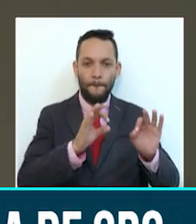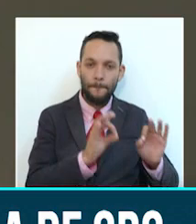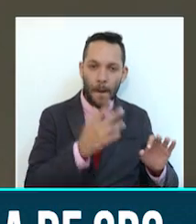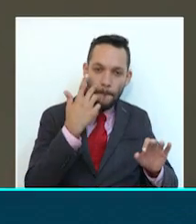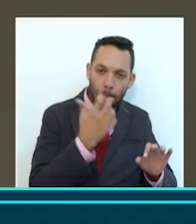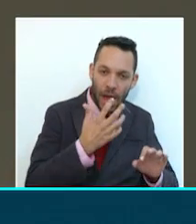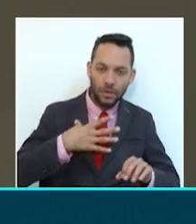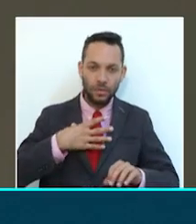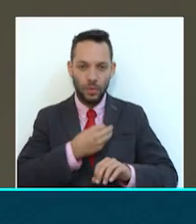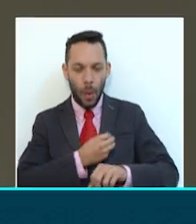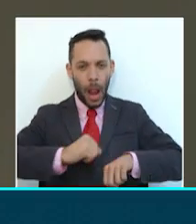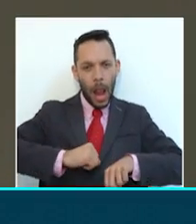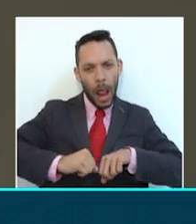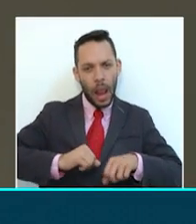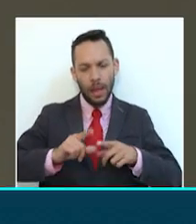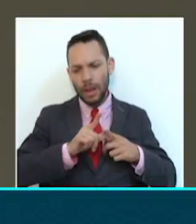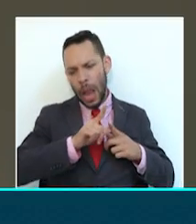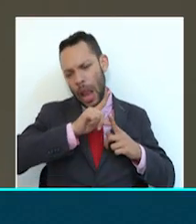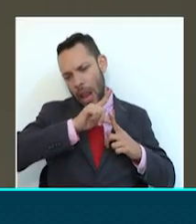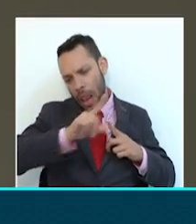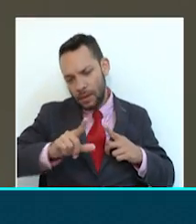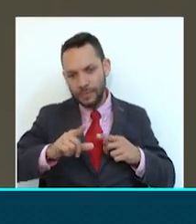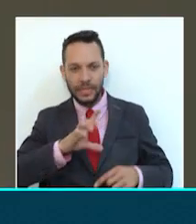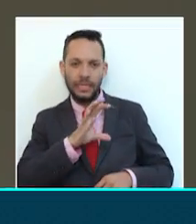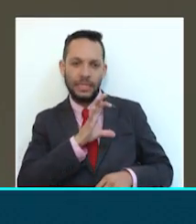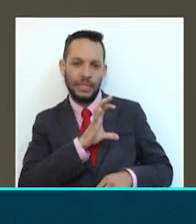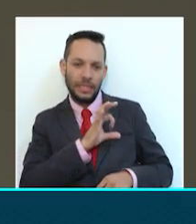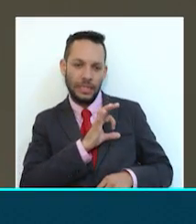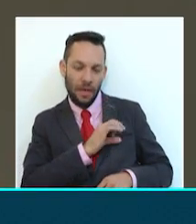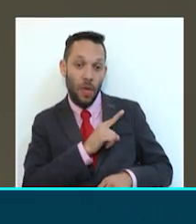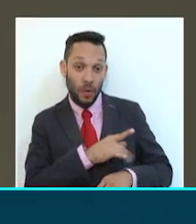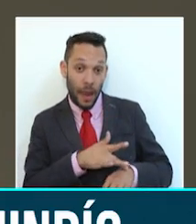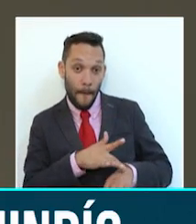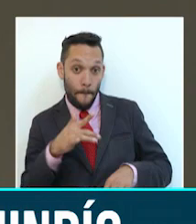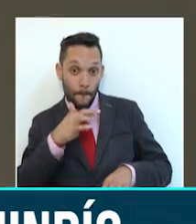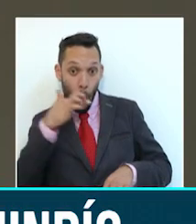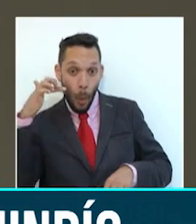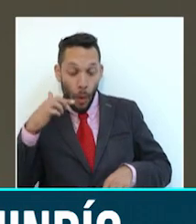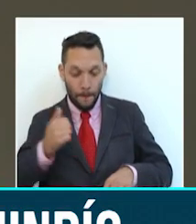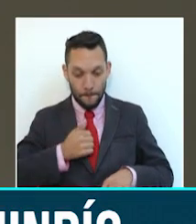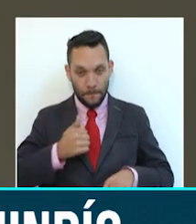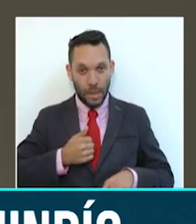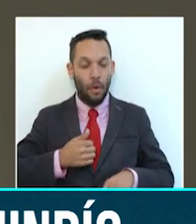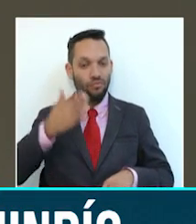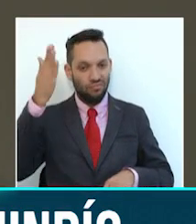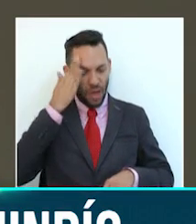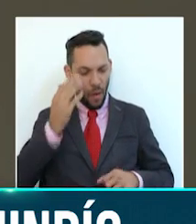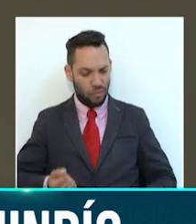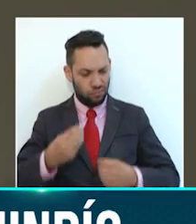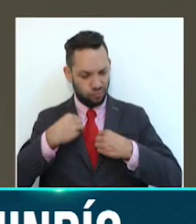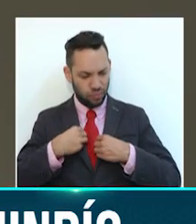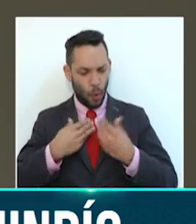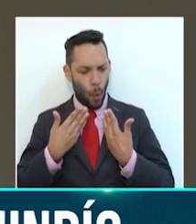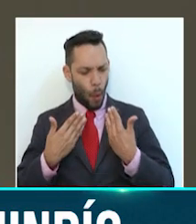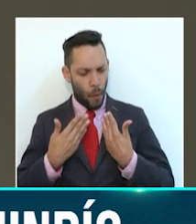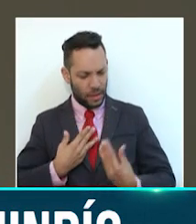Esperábamos en la prueba larga, en la estándar el sábado, obtener la medalla de oro, que es en la prueba que siempre me siento como con más